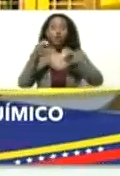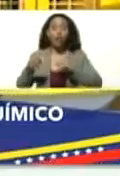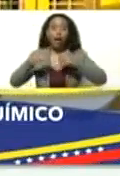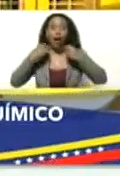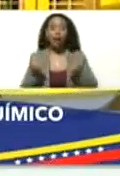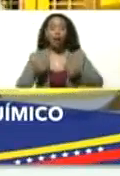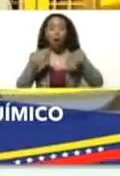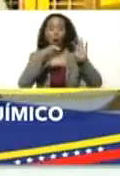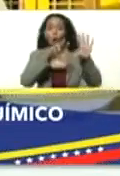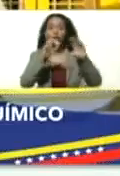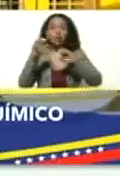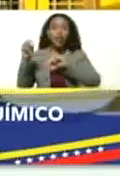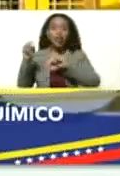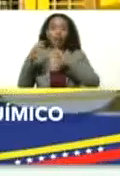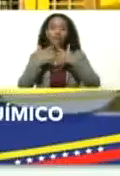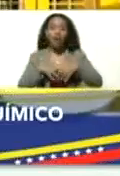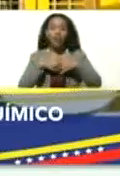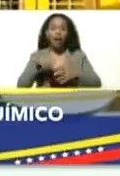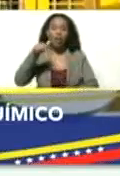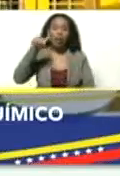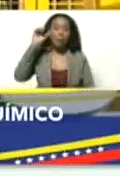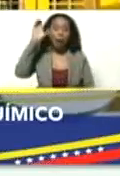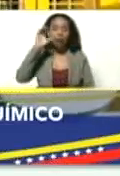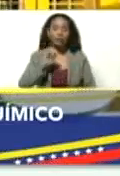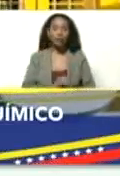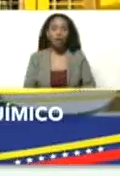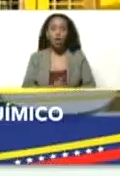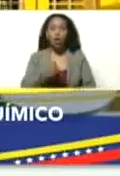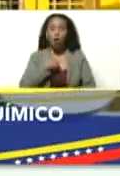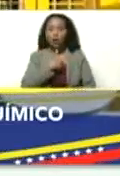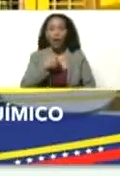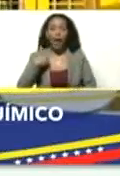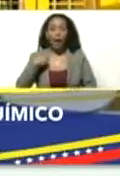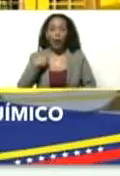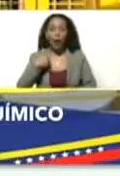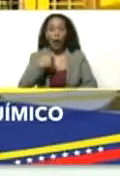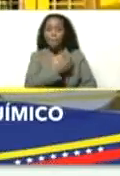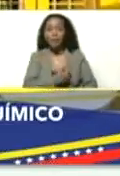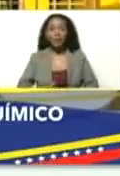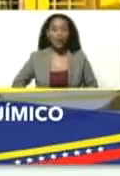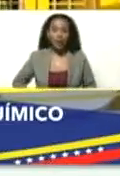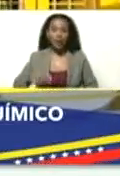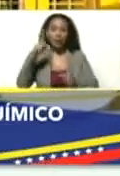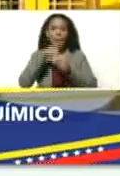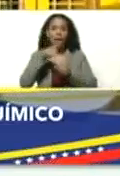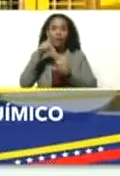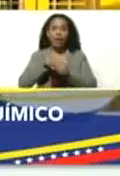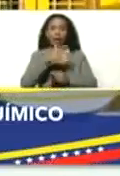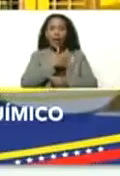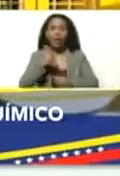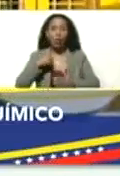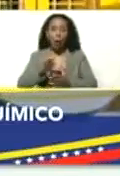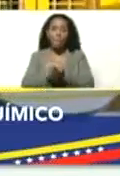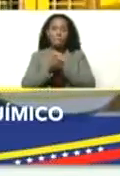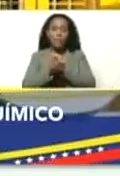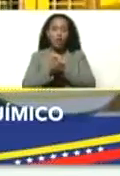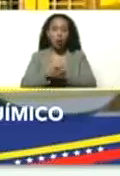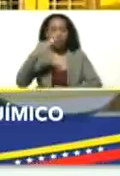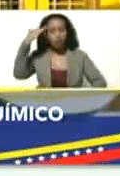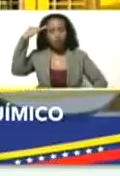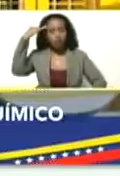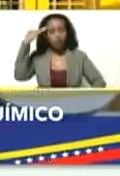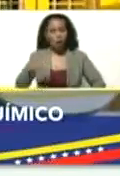activa Pequiven 800 industrias del país. Yo quisiera que el presidente de Pequiven, querido camarada, coronel